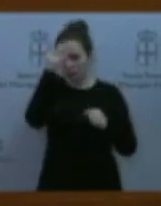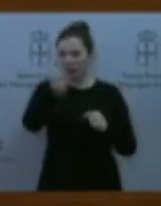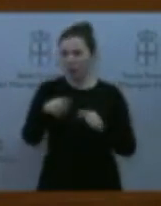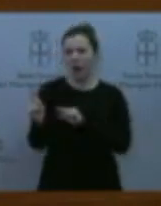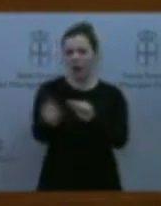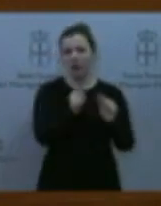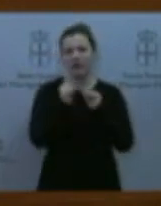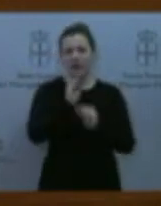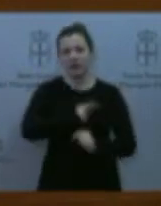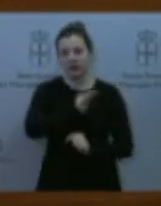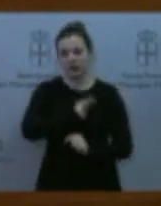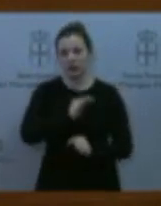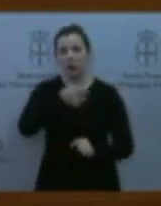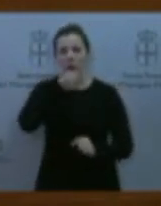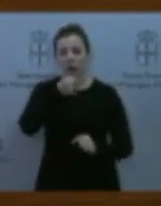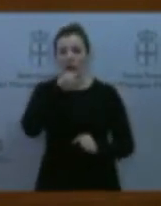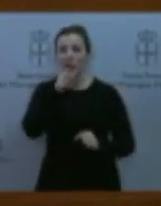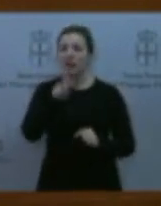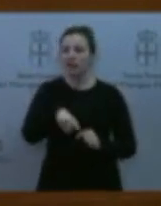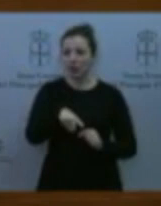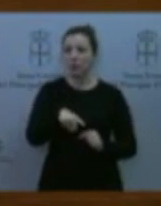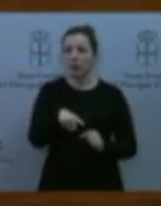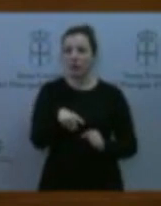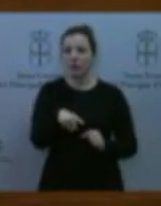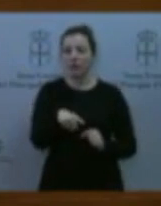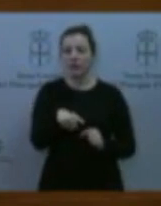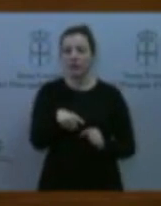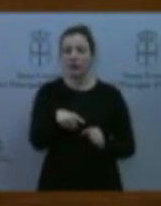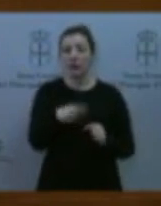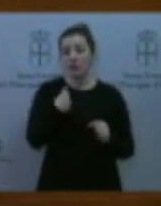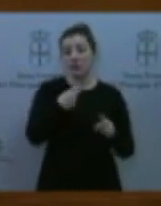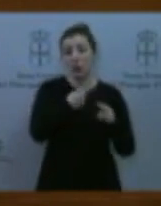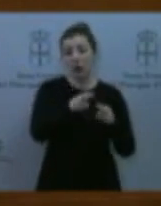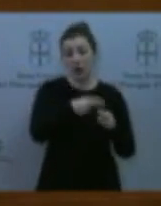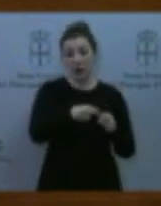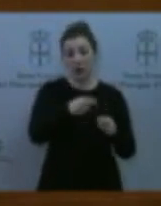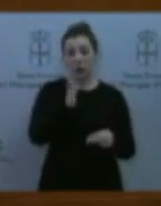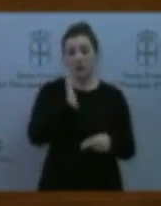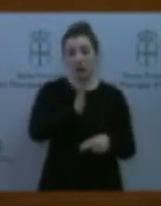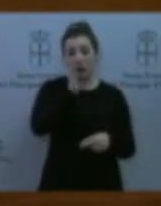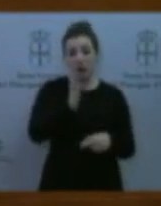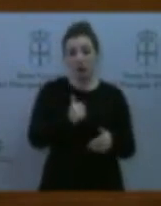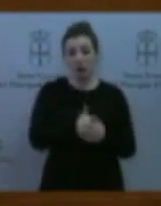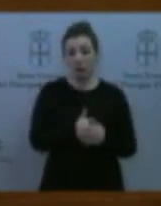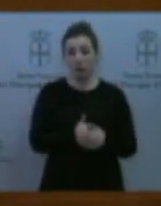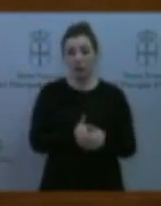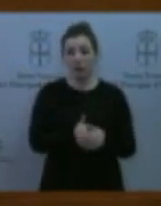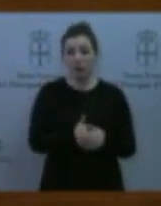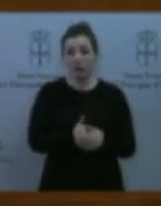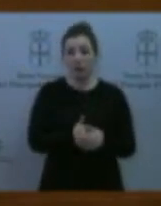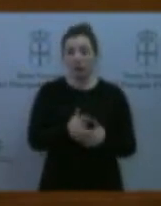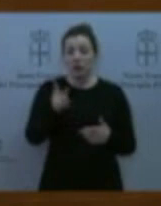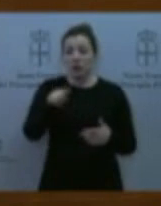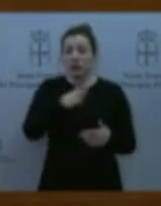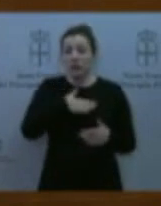el correspondiente régimen sancionador. Y, por último, quiero resaltar la incorporación de la mujer a una ley que en el